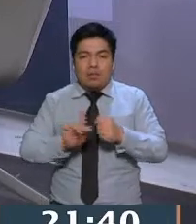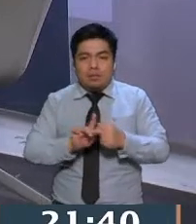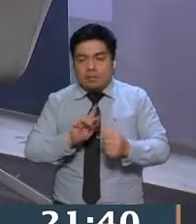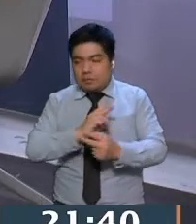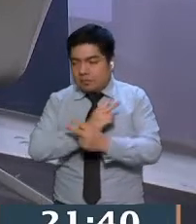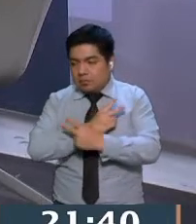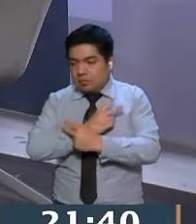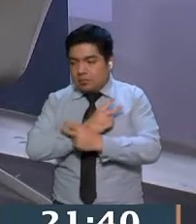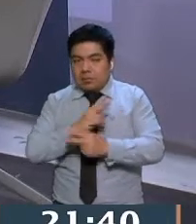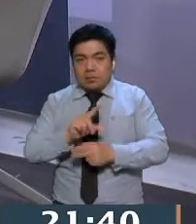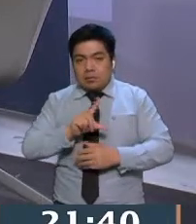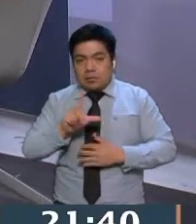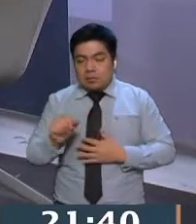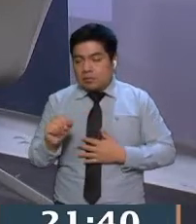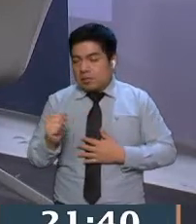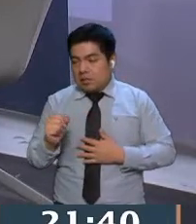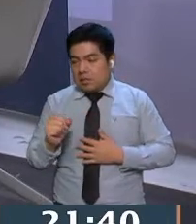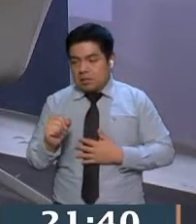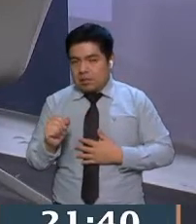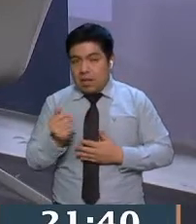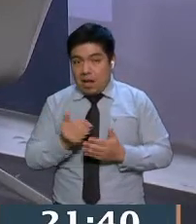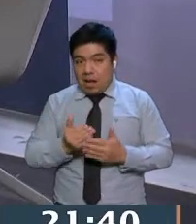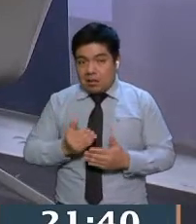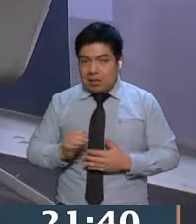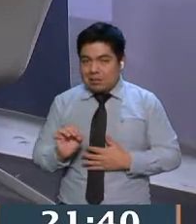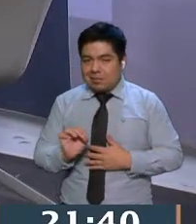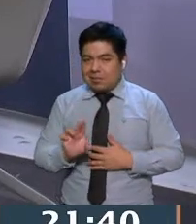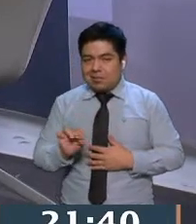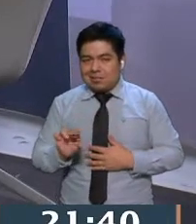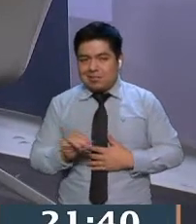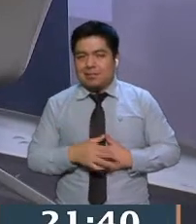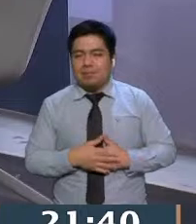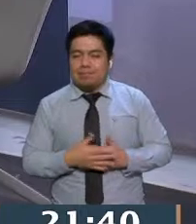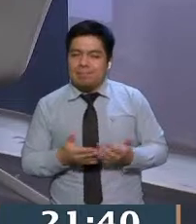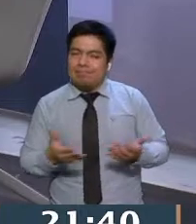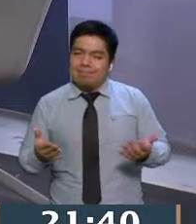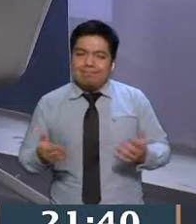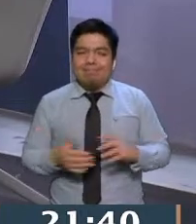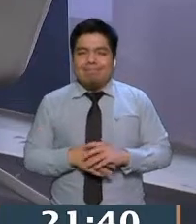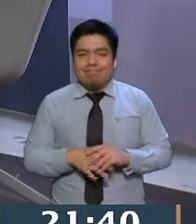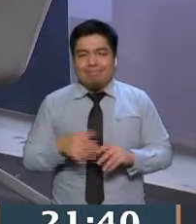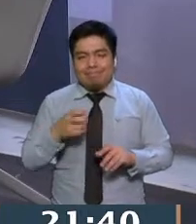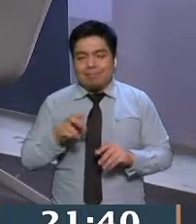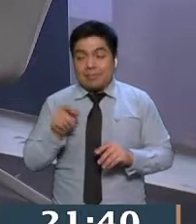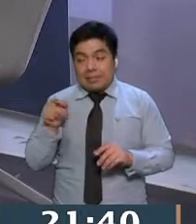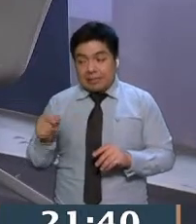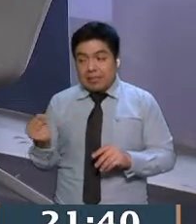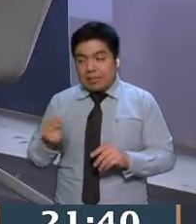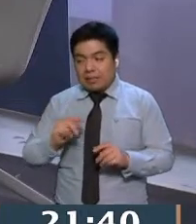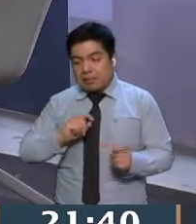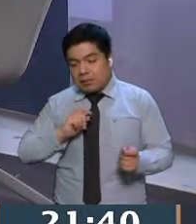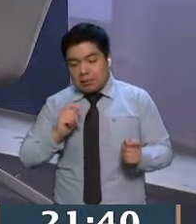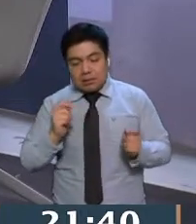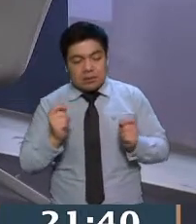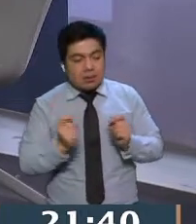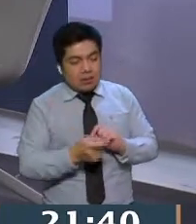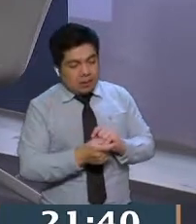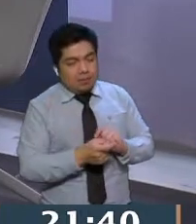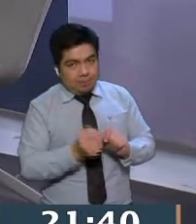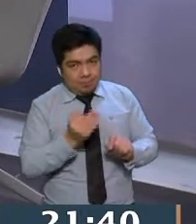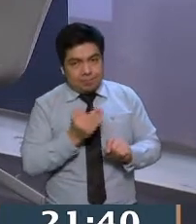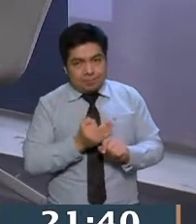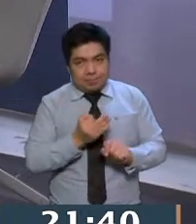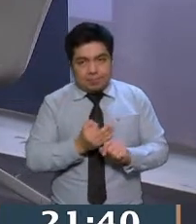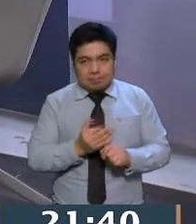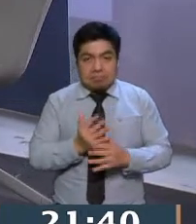aquí en septiembre, ni siquiera antes. Entonces, me parece que eso es un punto para darle la vuelta a los argumentos que se están manejando en términos